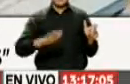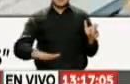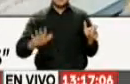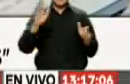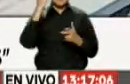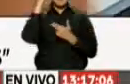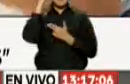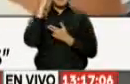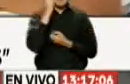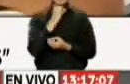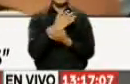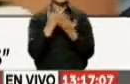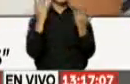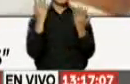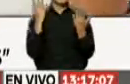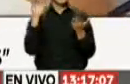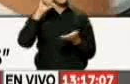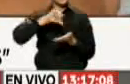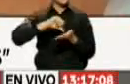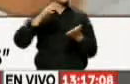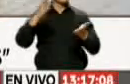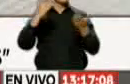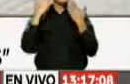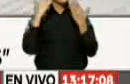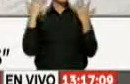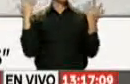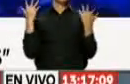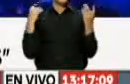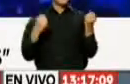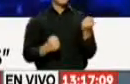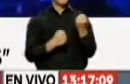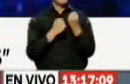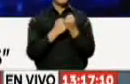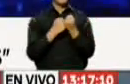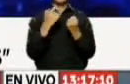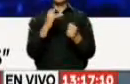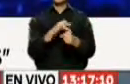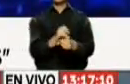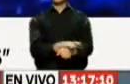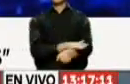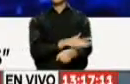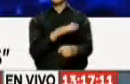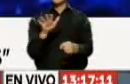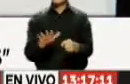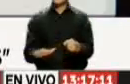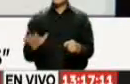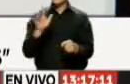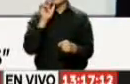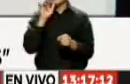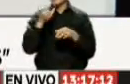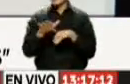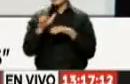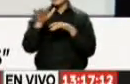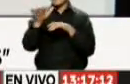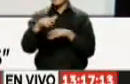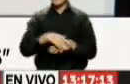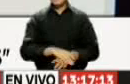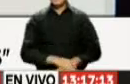Armada Nacional se presentó en la ciudad de Guayaquil como un aporte para crear conciencia marítima entre los ciudadanos.